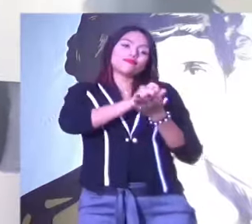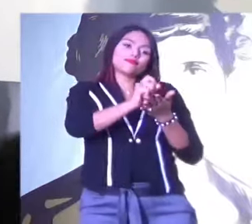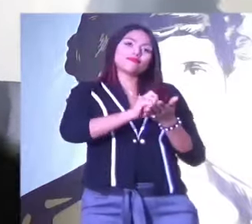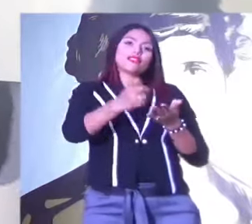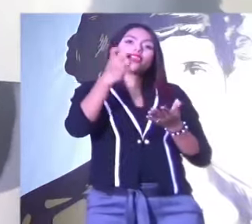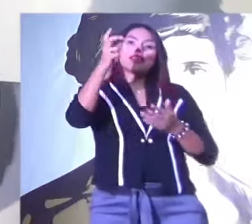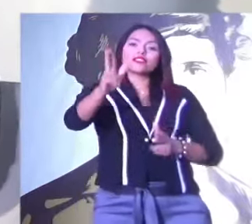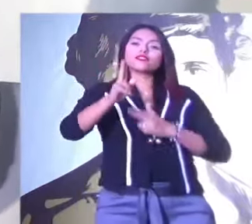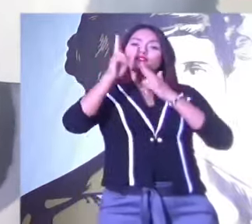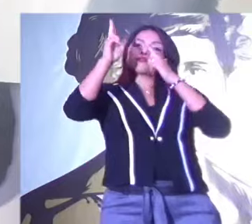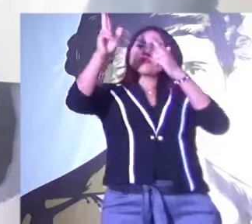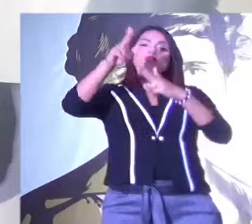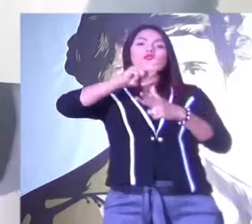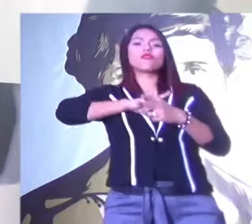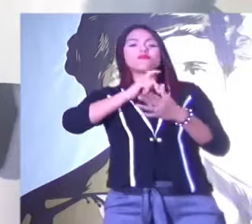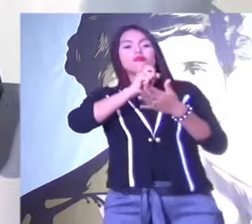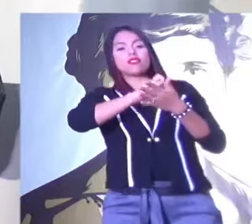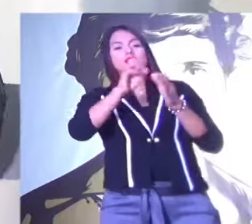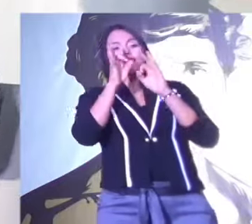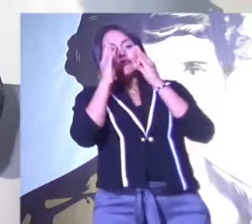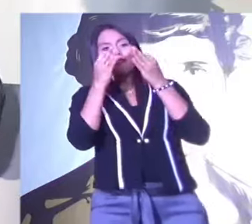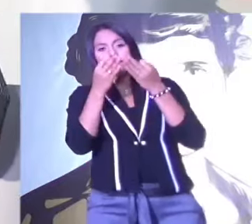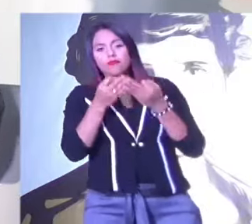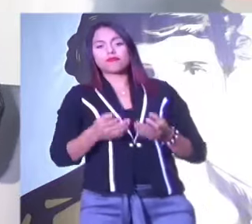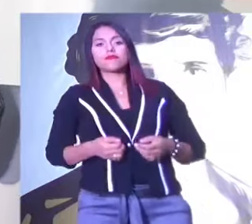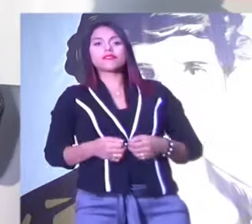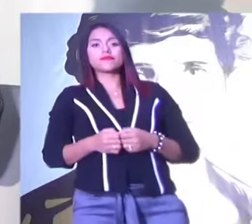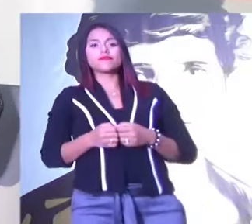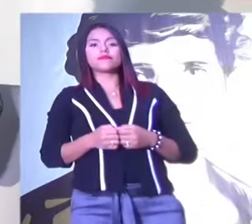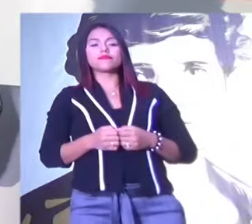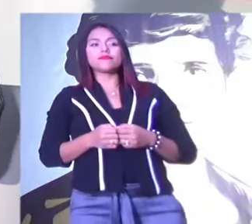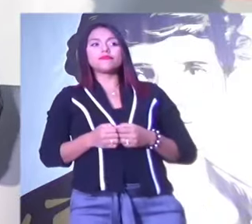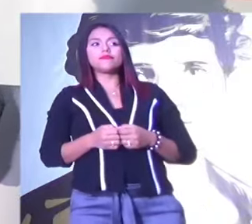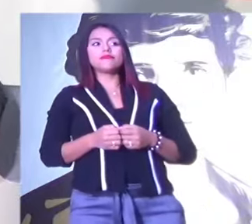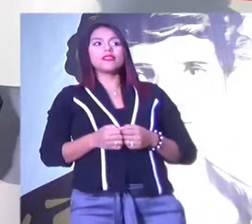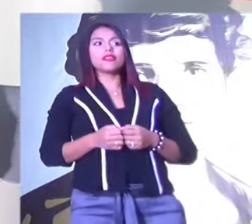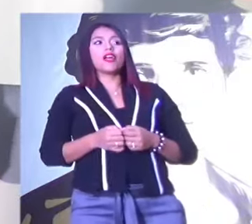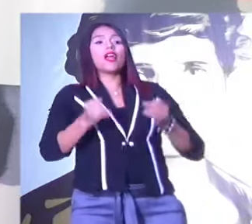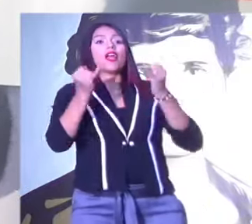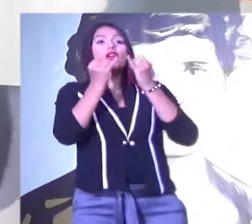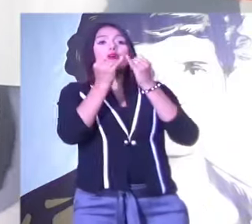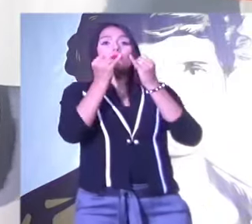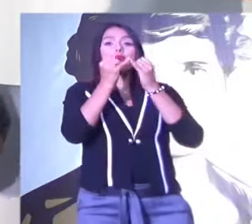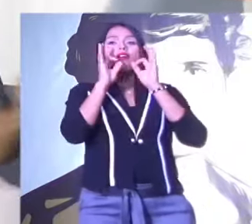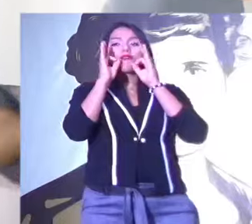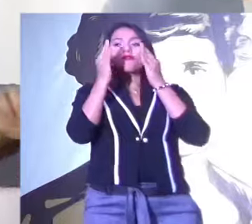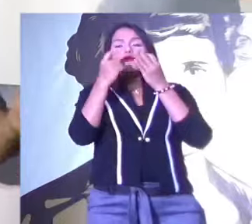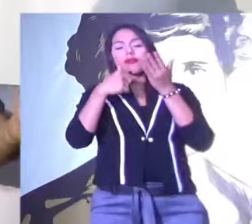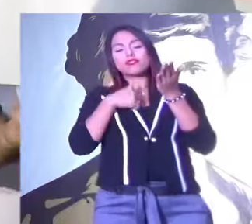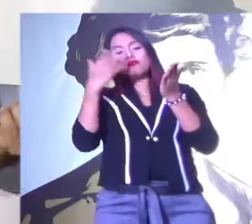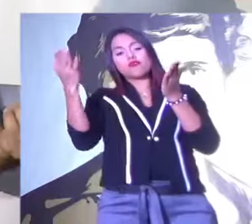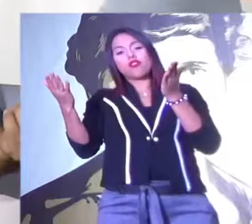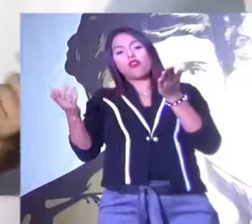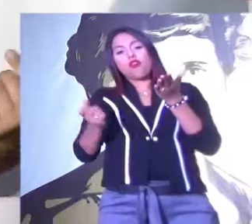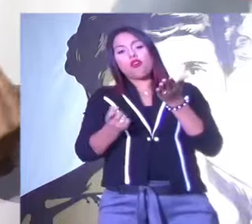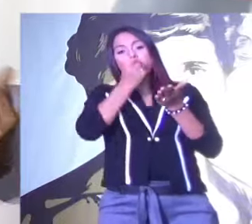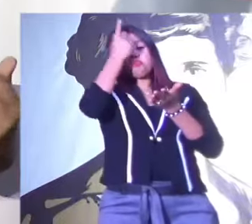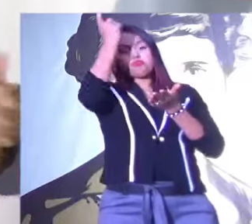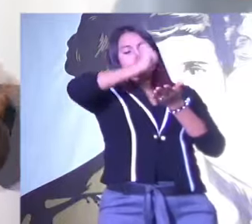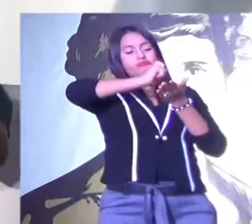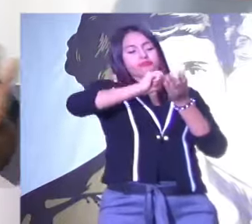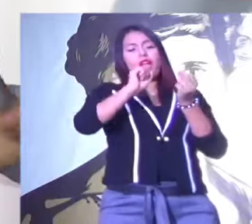mis lecturas y al acto en sí de crear algo distinto. Porque todos mis personajes, no sé